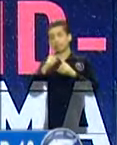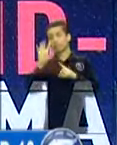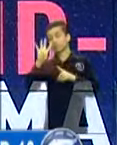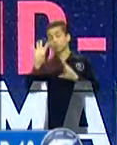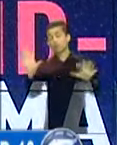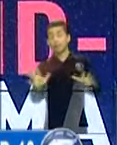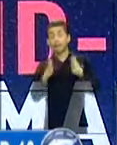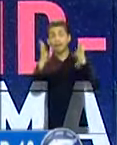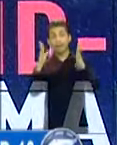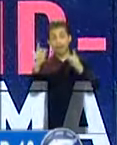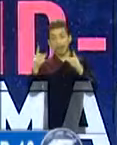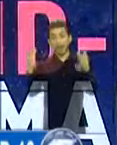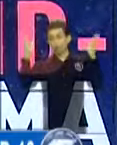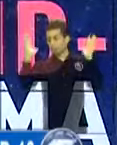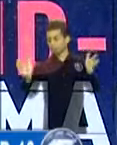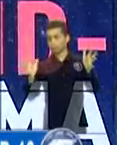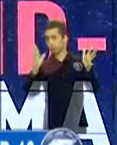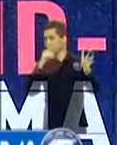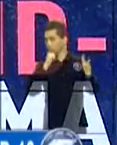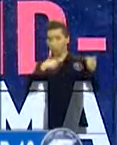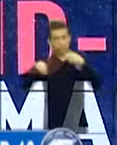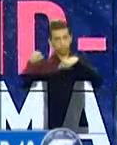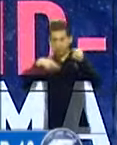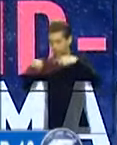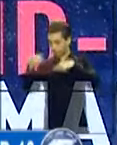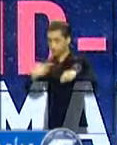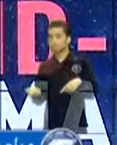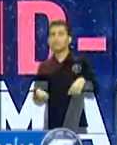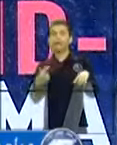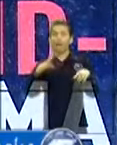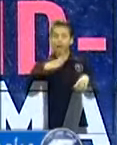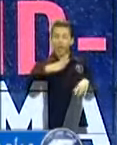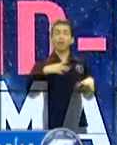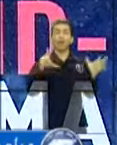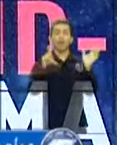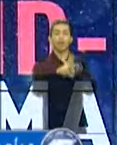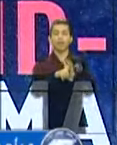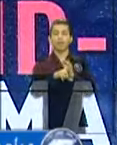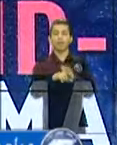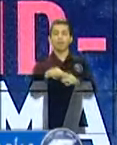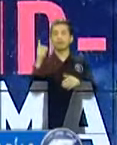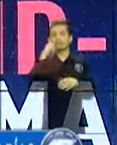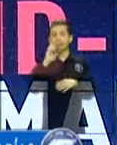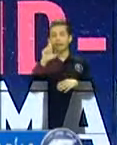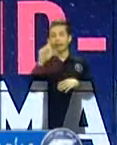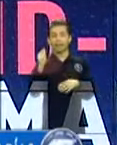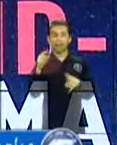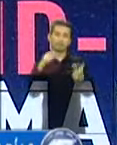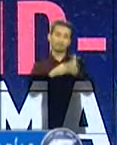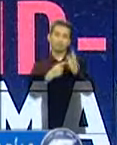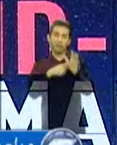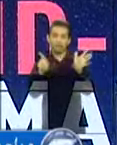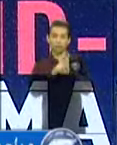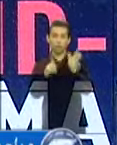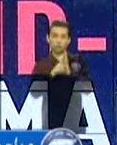la ley seca que empieza a ser vigente cada noche a las 7 de la noche o a las 19 horas hasta las 5 de la